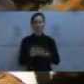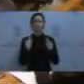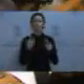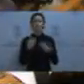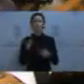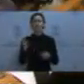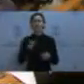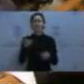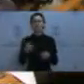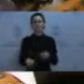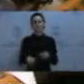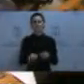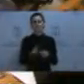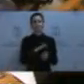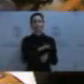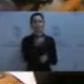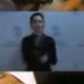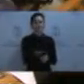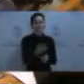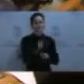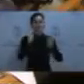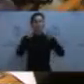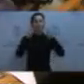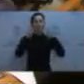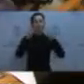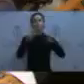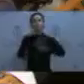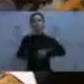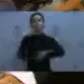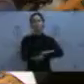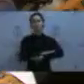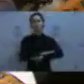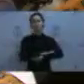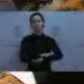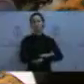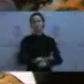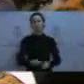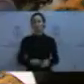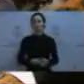señora Pérez. Tiene la palabra el Consejo de Gobierno.